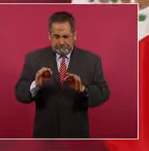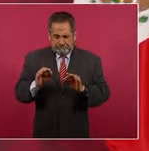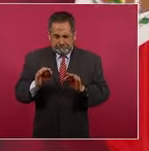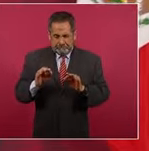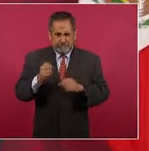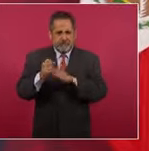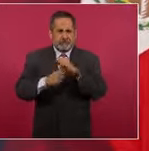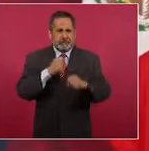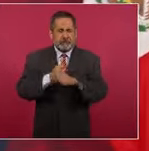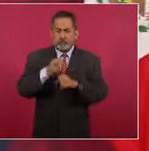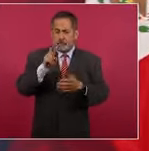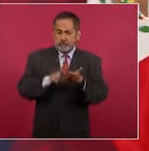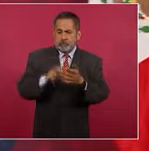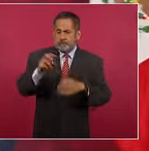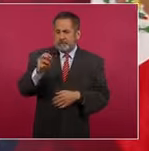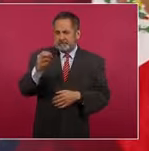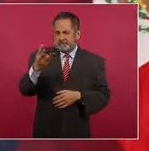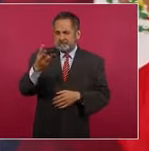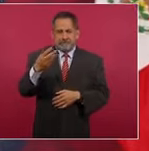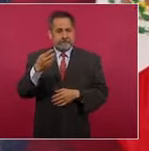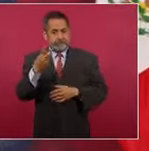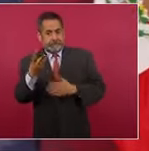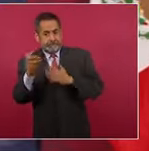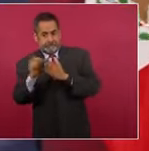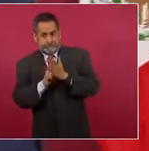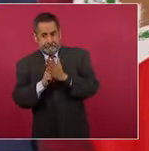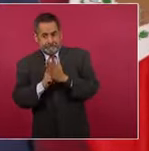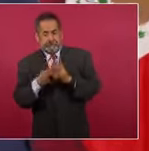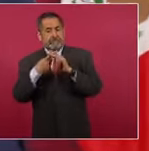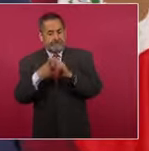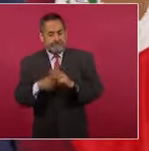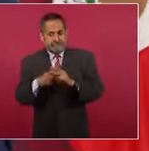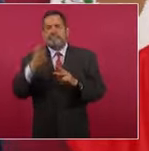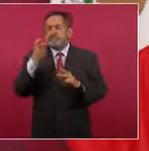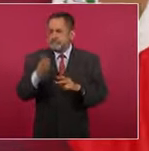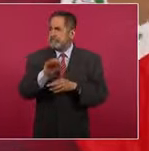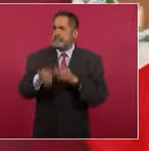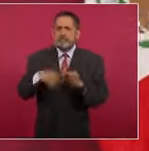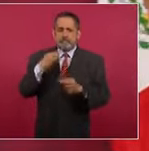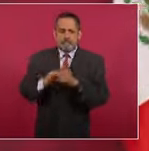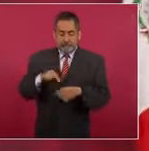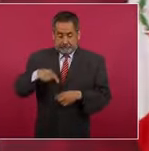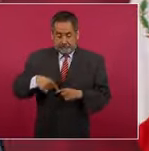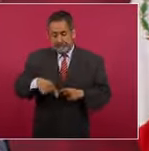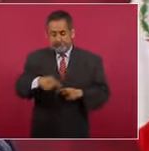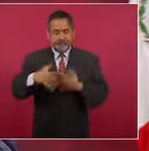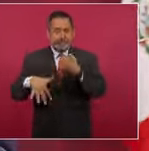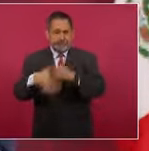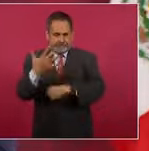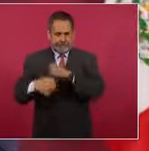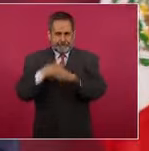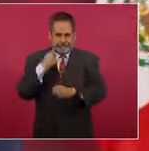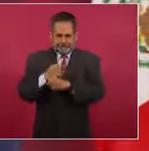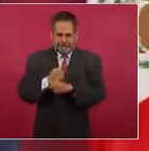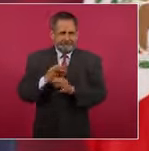trimestre del año próximo. Estos 15 desde este año,